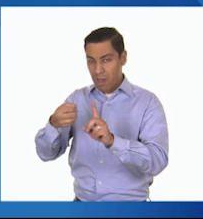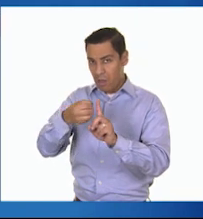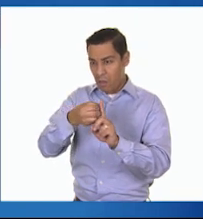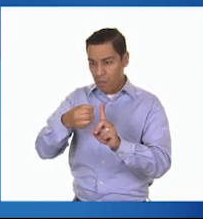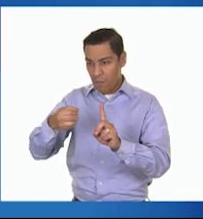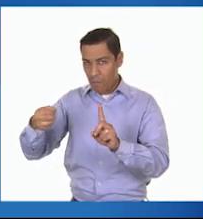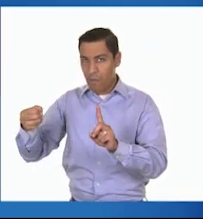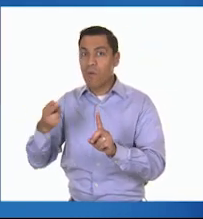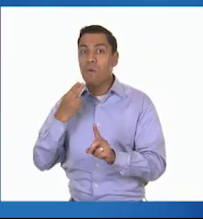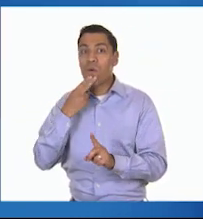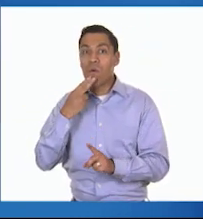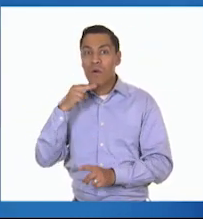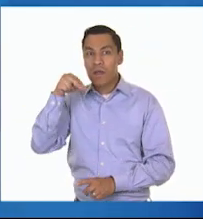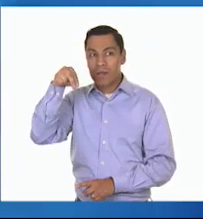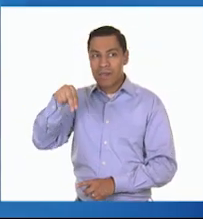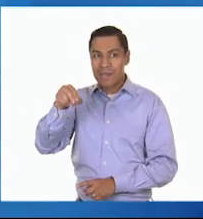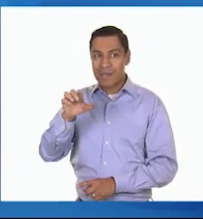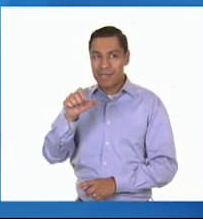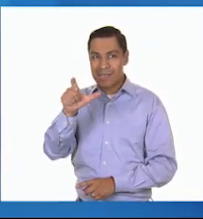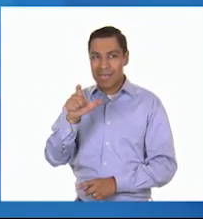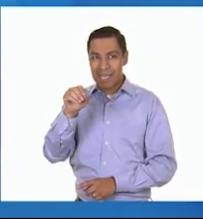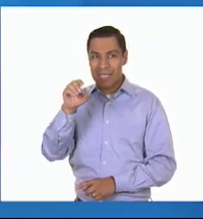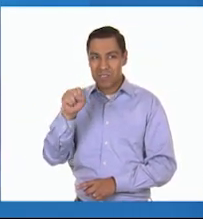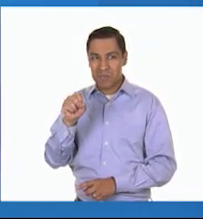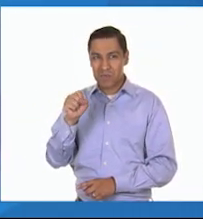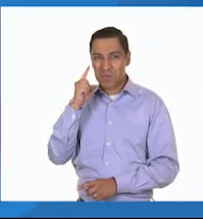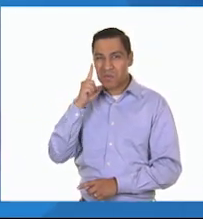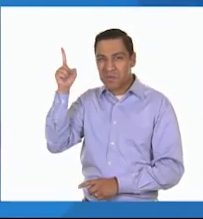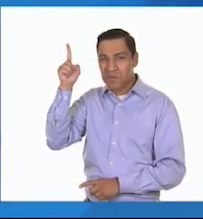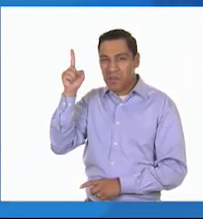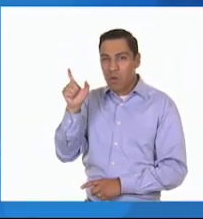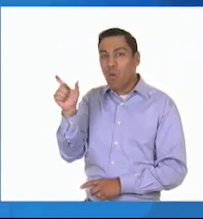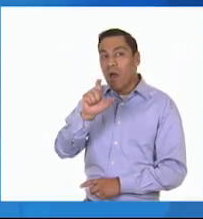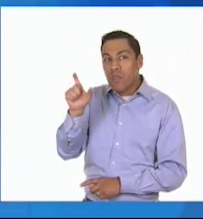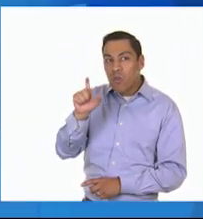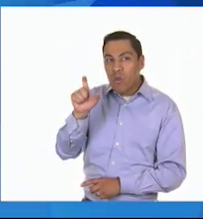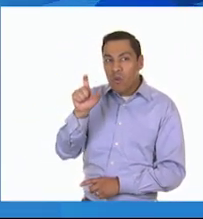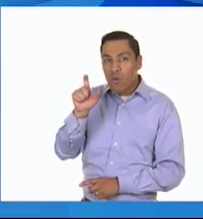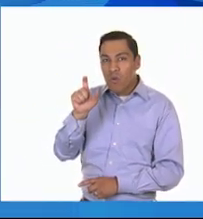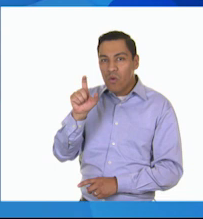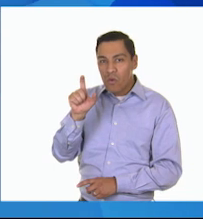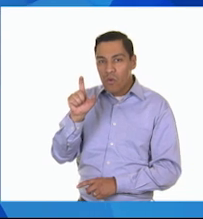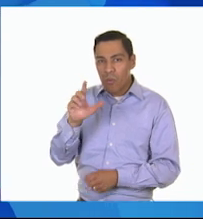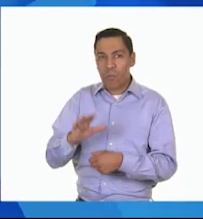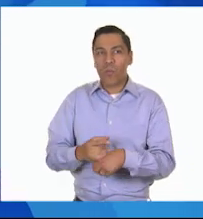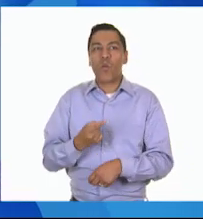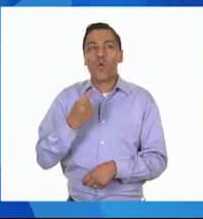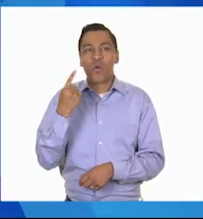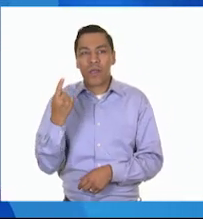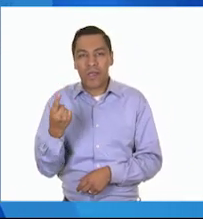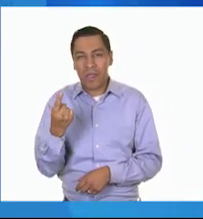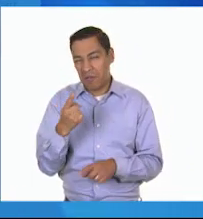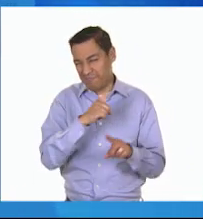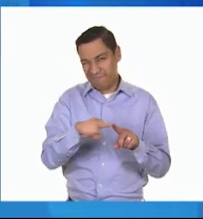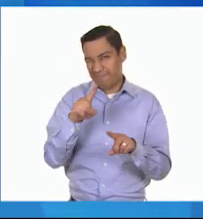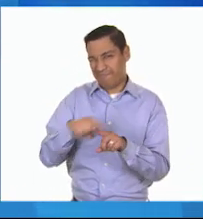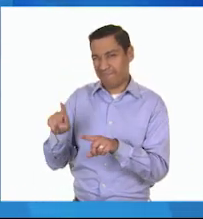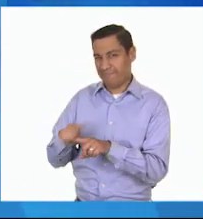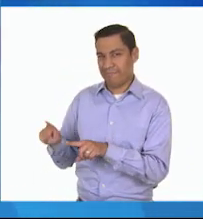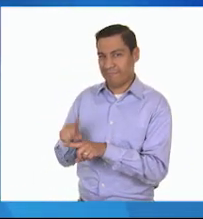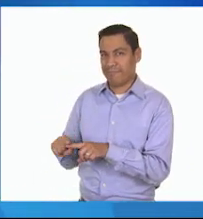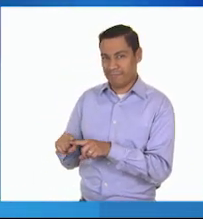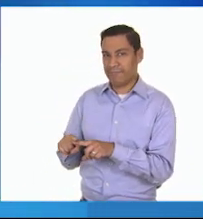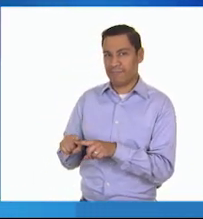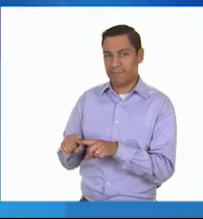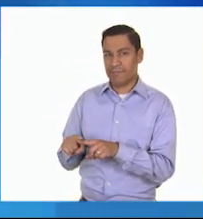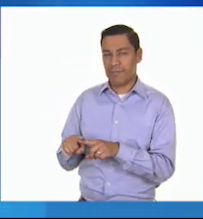de nexos, que son las palabras que ahorita estuvimos diciendo con el maestro, que puede ser cuando, debido a, etcétera, etcétera,